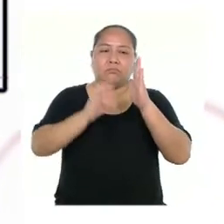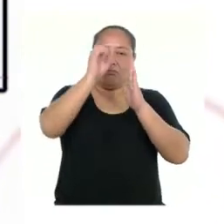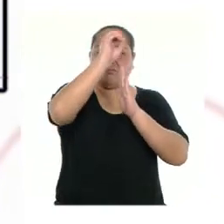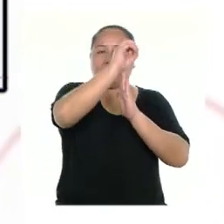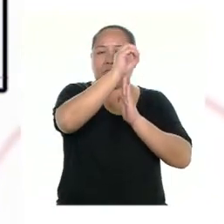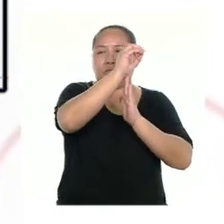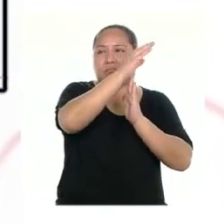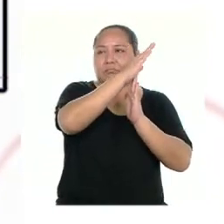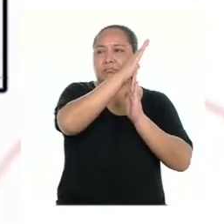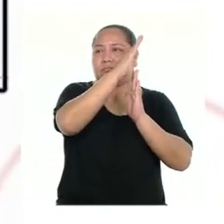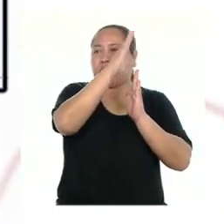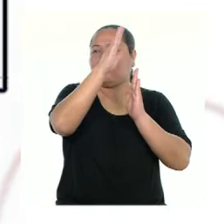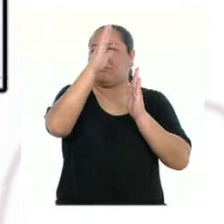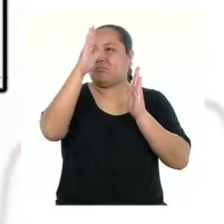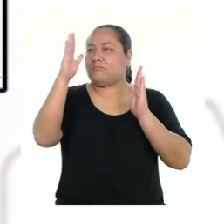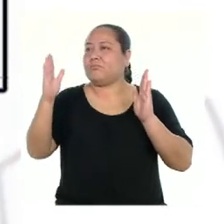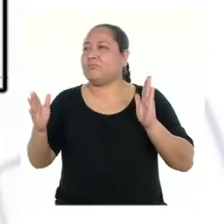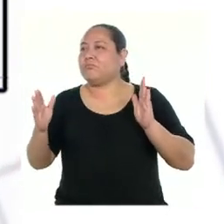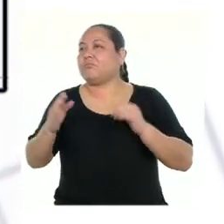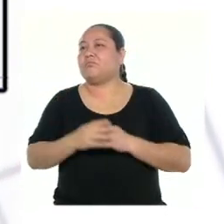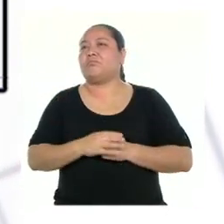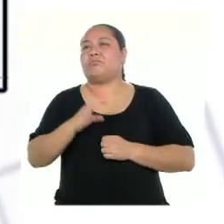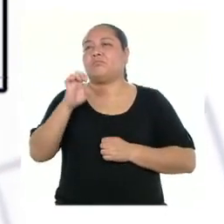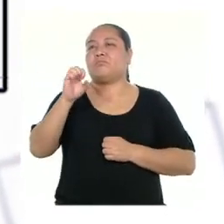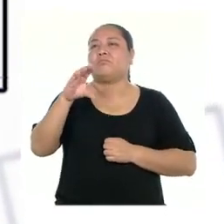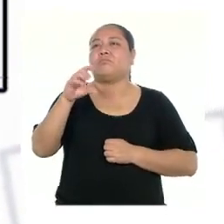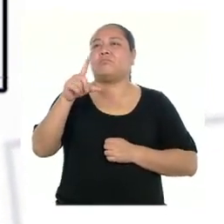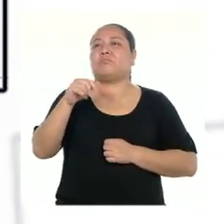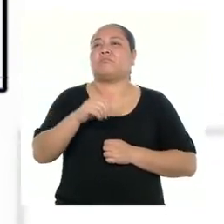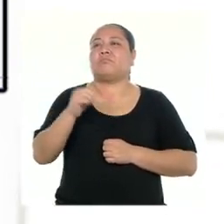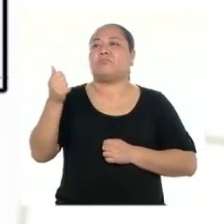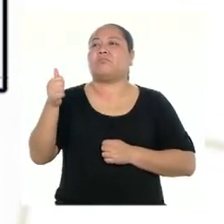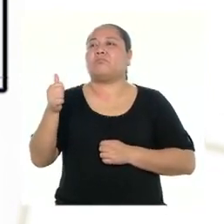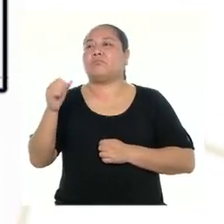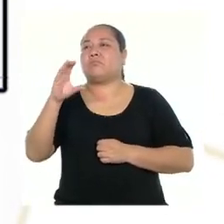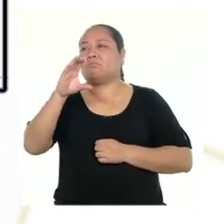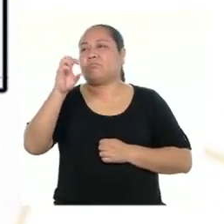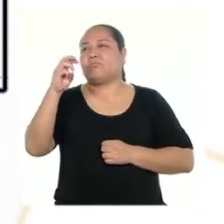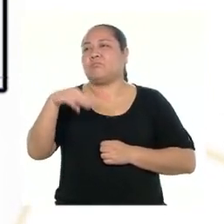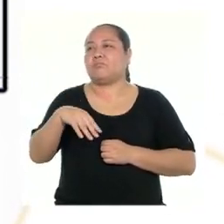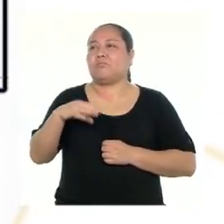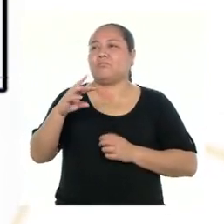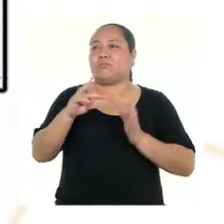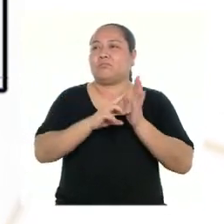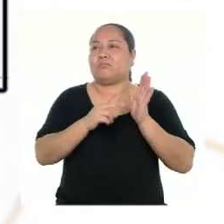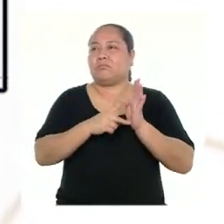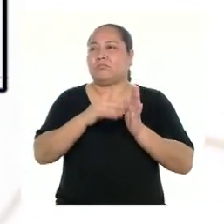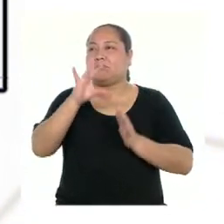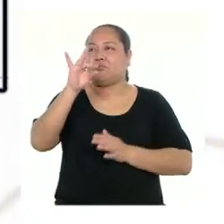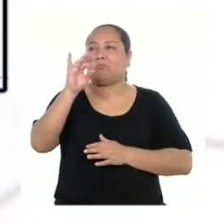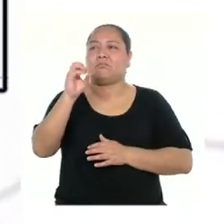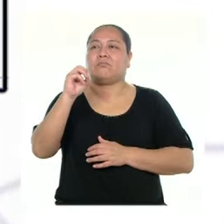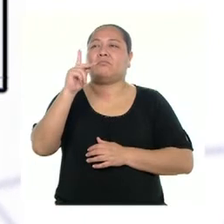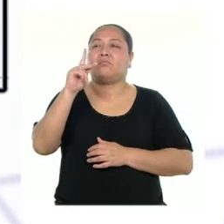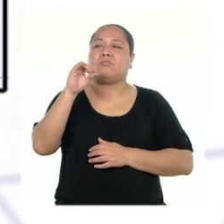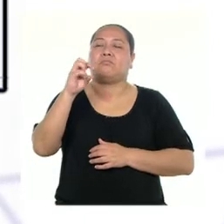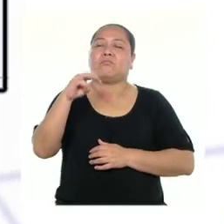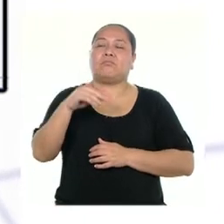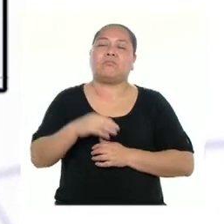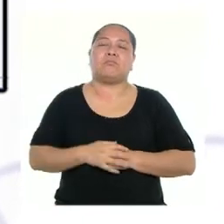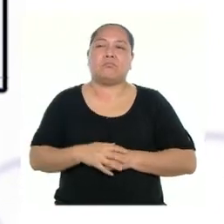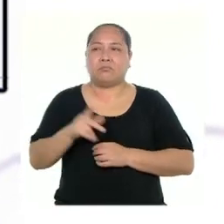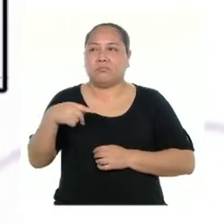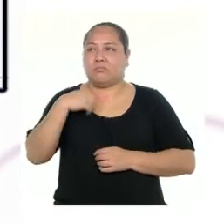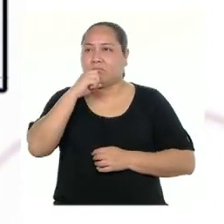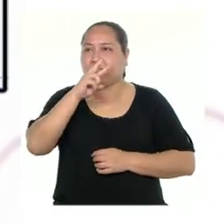¿no? Leyendo desde cero, la escala gráfica mide 10 centímetros, que equivale a 80 kilómetros. De ahí podemos